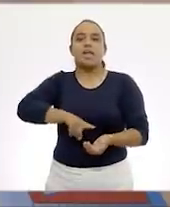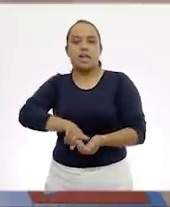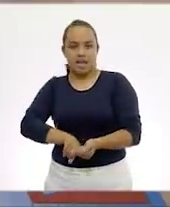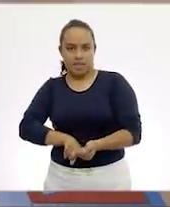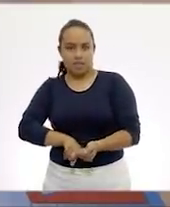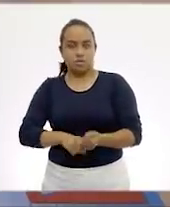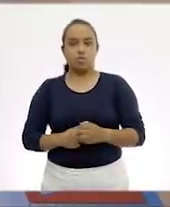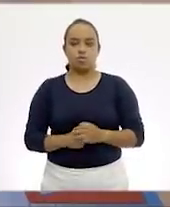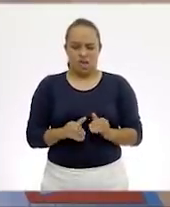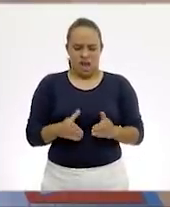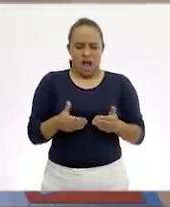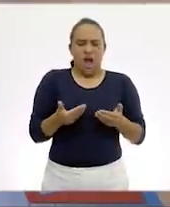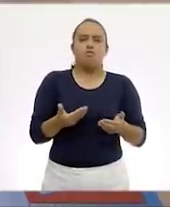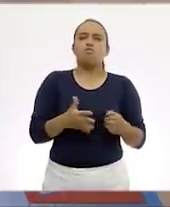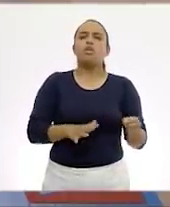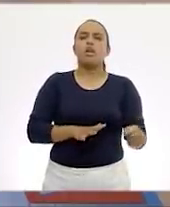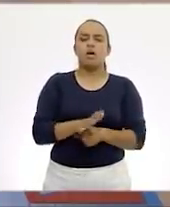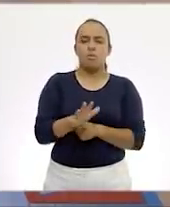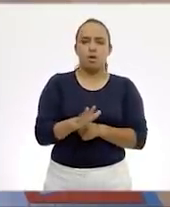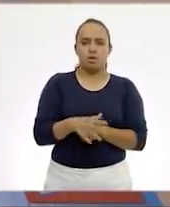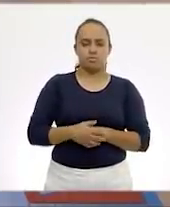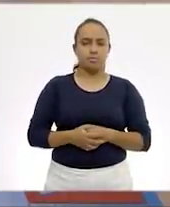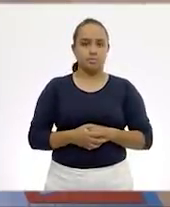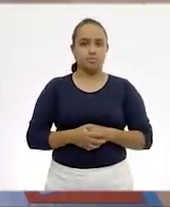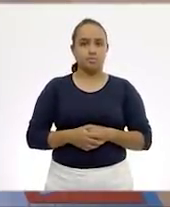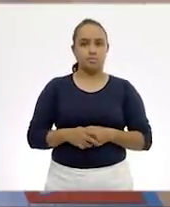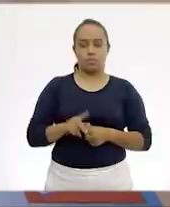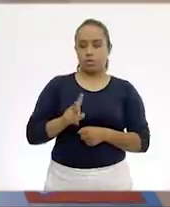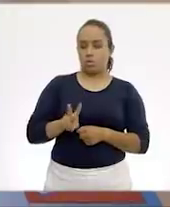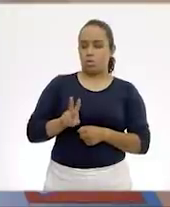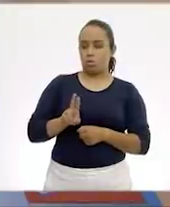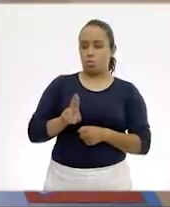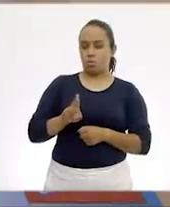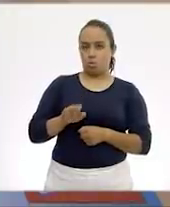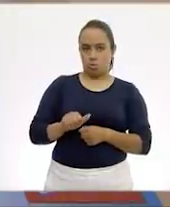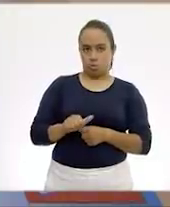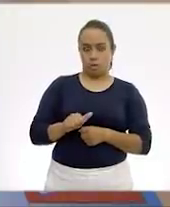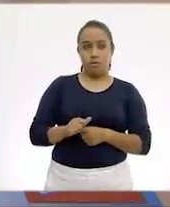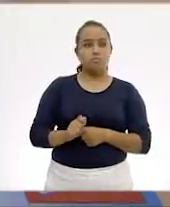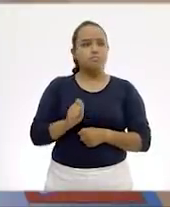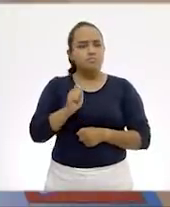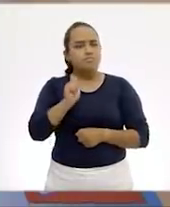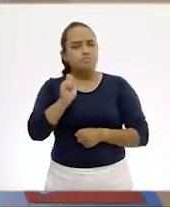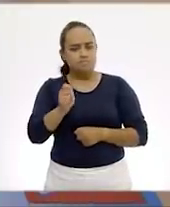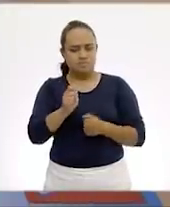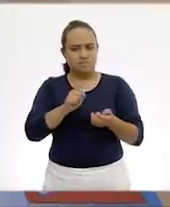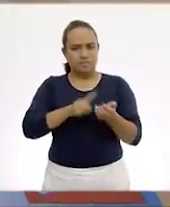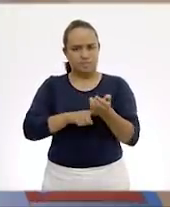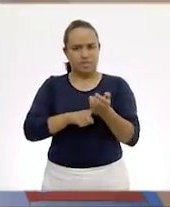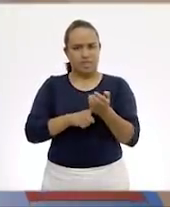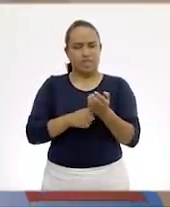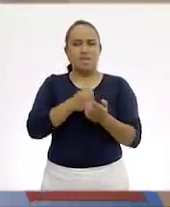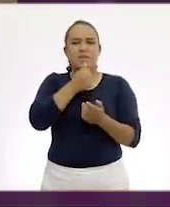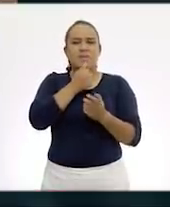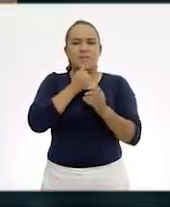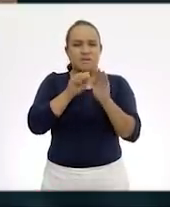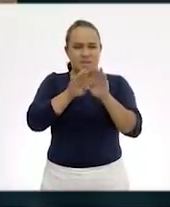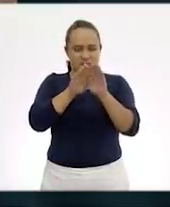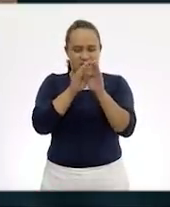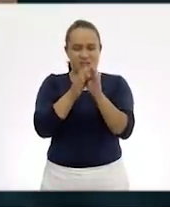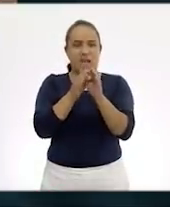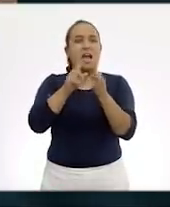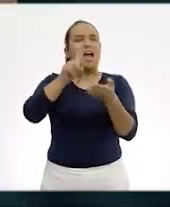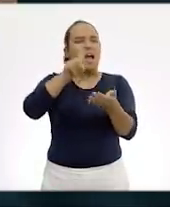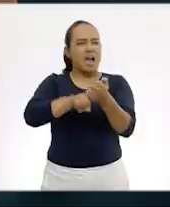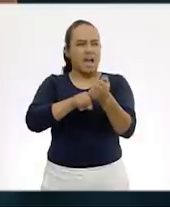internos. La parte externa de nosotros se conoce como vulva y prácticamente dentro de la vulva lo que tenemos de